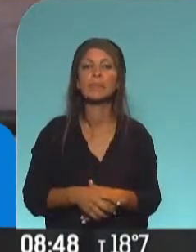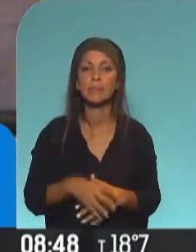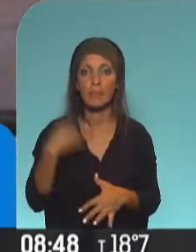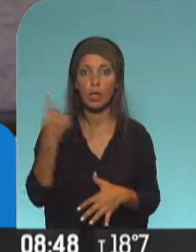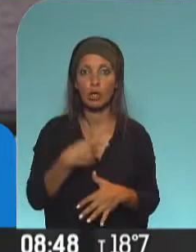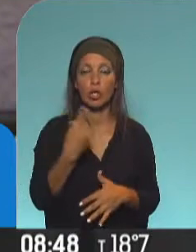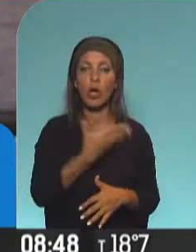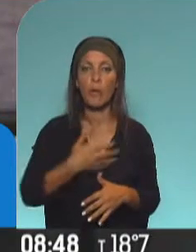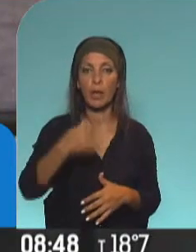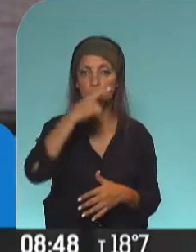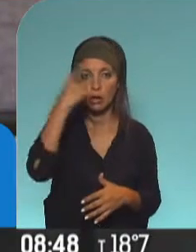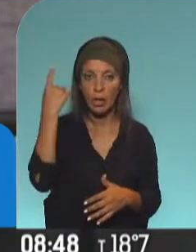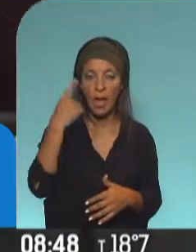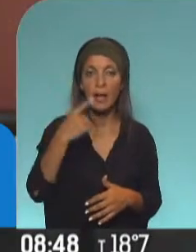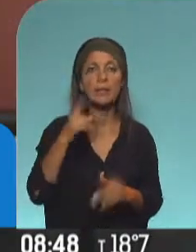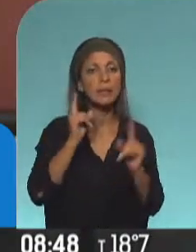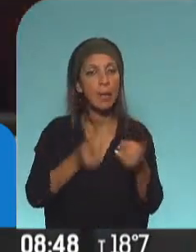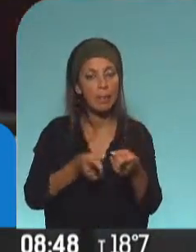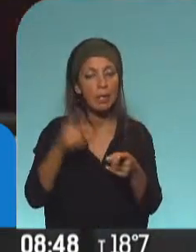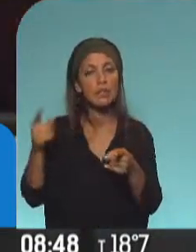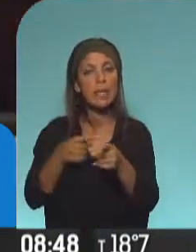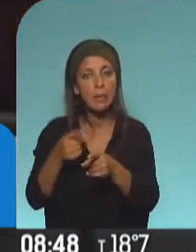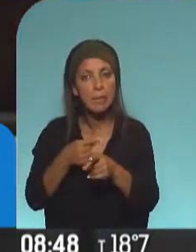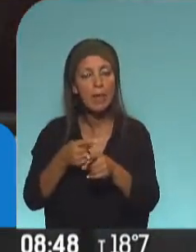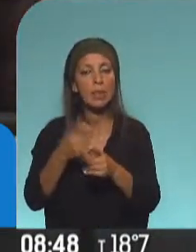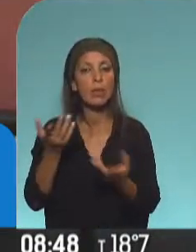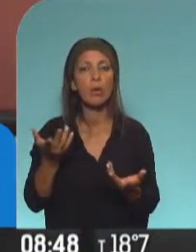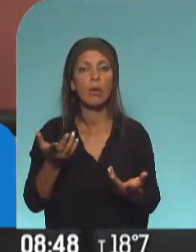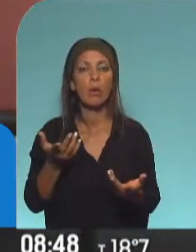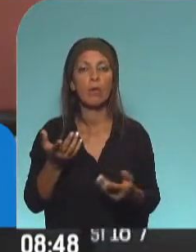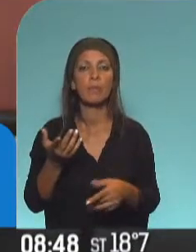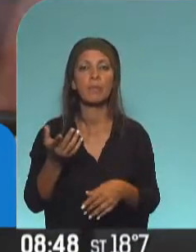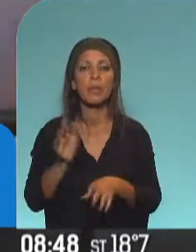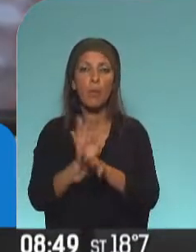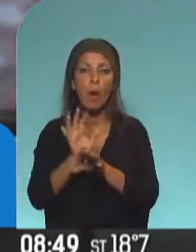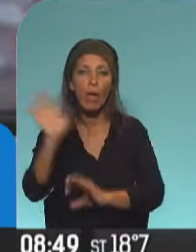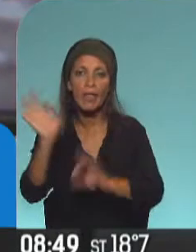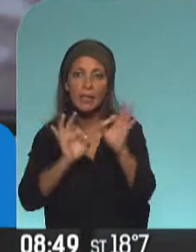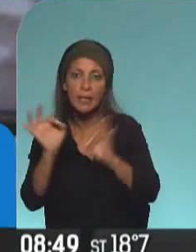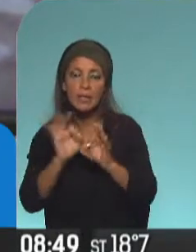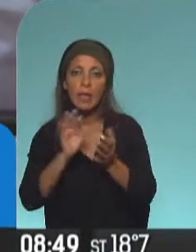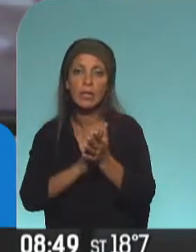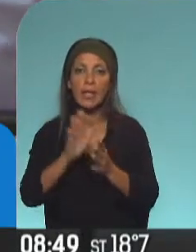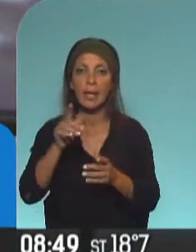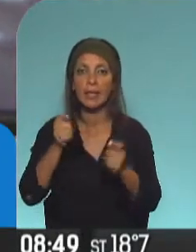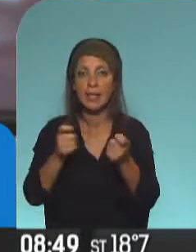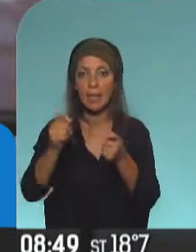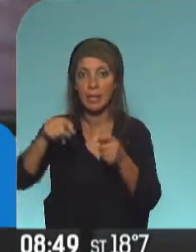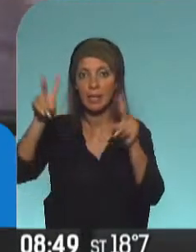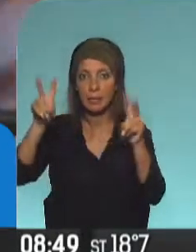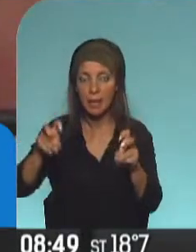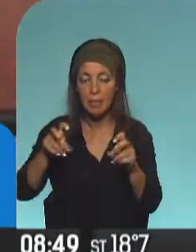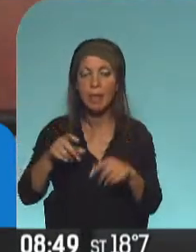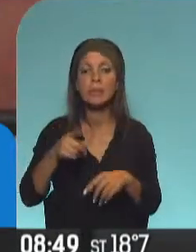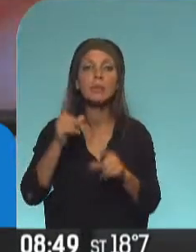el Gobierno Nacional, desde el Estado Nacional, estamos haciendo un seguimiento muy minucioso curso del trámite de esta causa y de todas, y